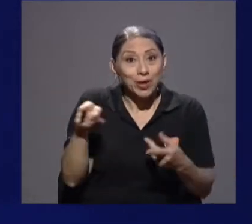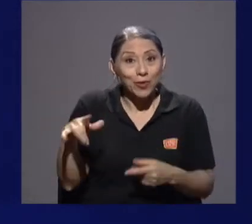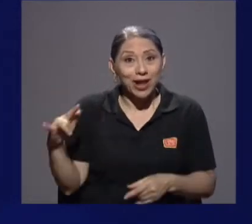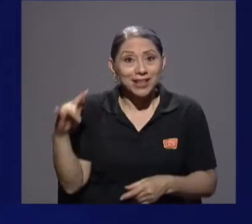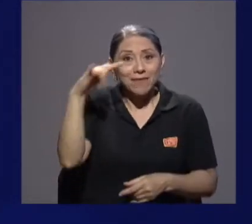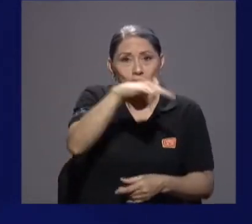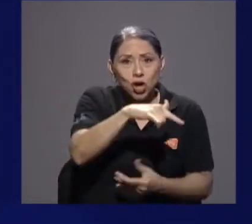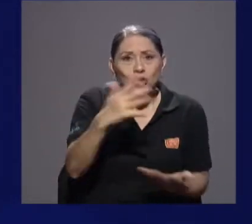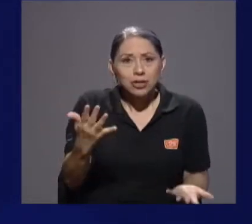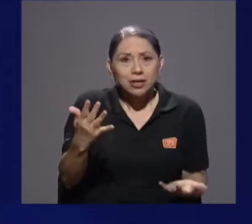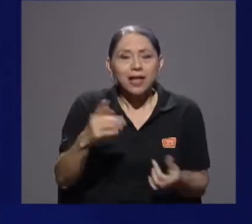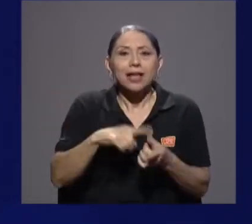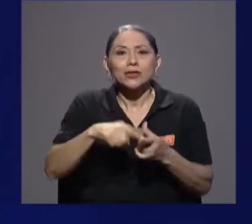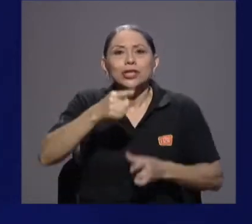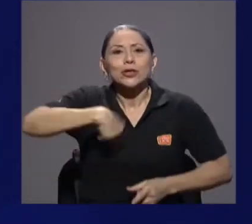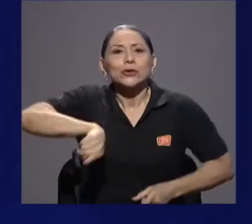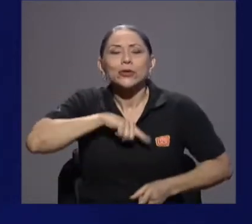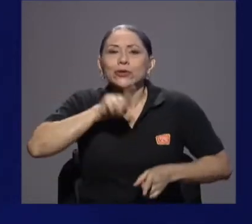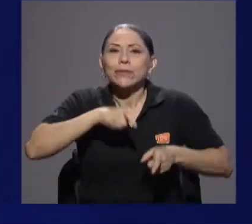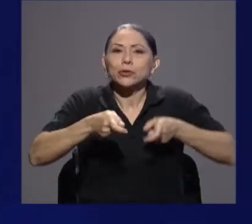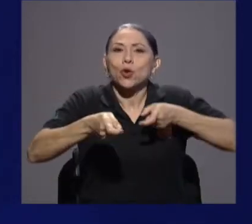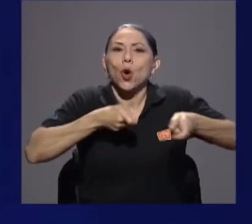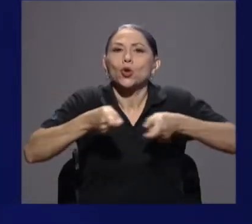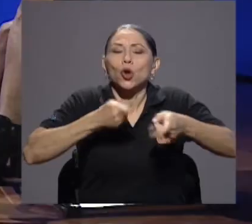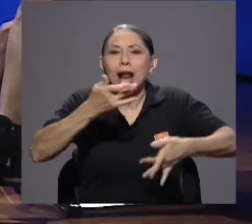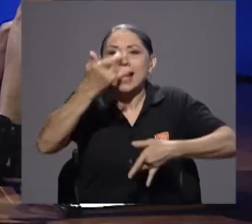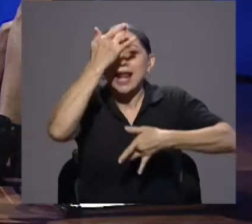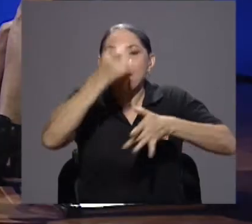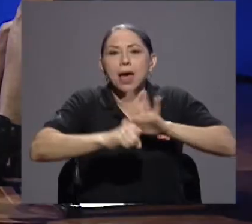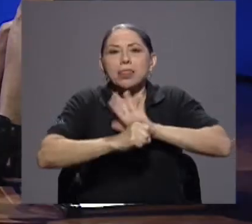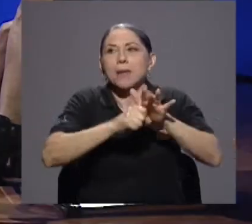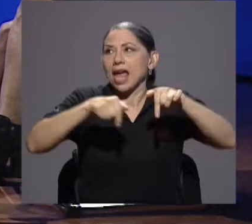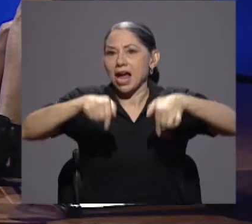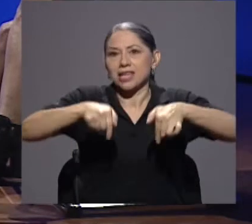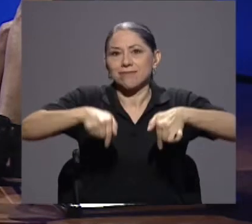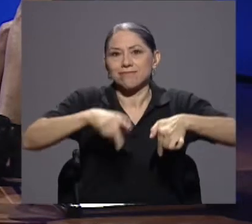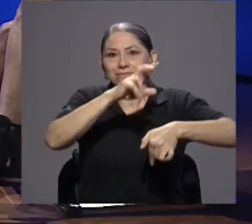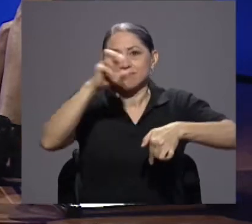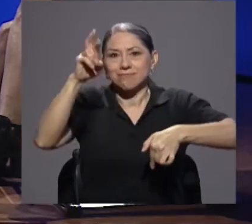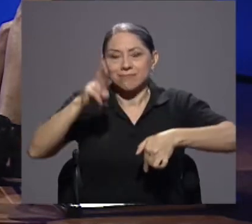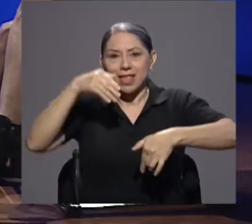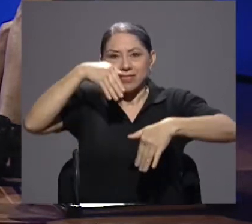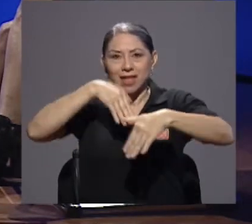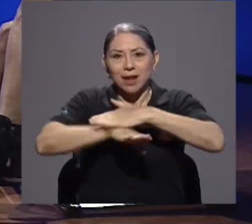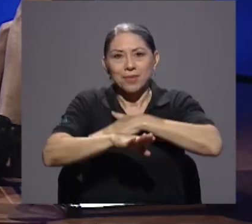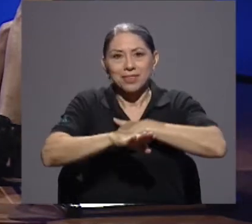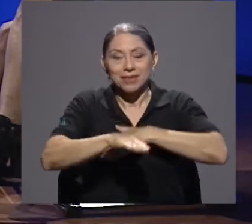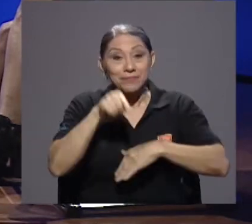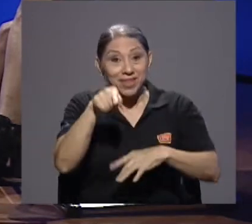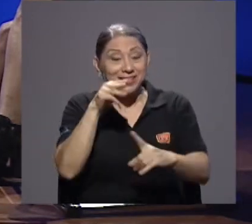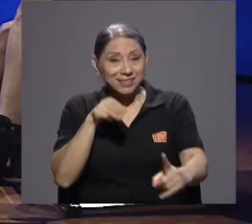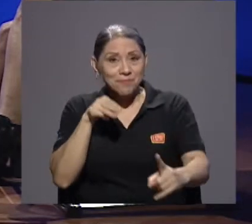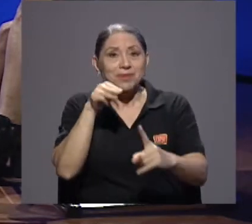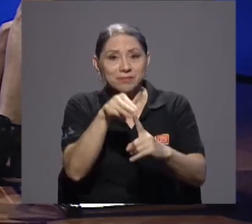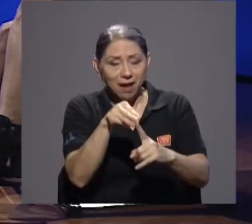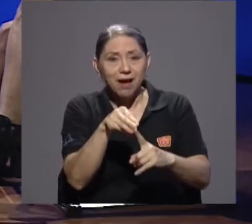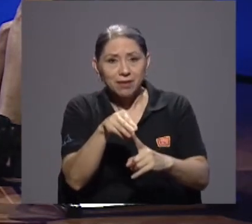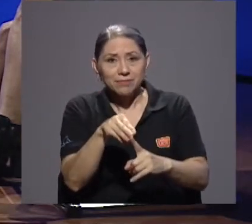entonces tenemos que controlar la pandemia aquí internamente, ¿verdad? Y ese sería el mensaje, digamos,